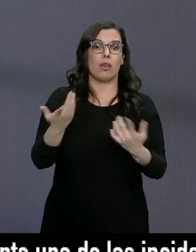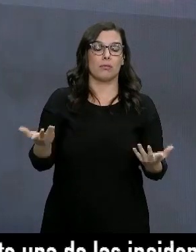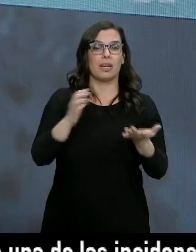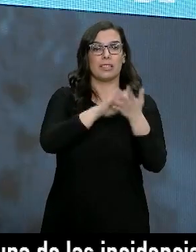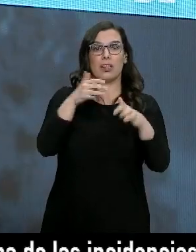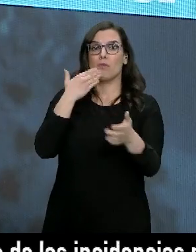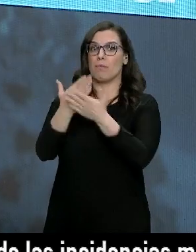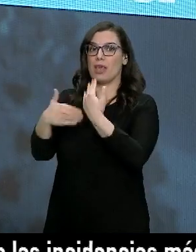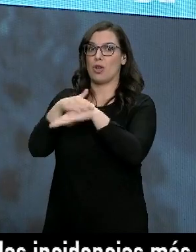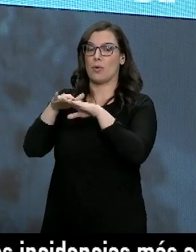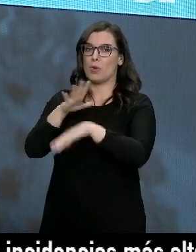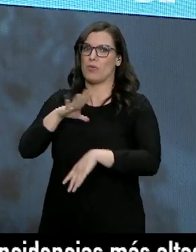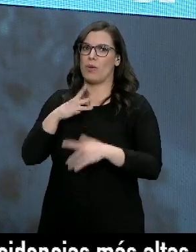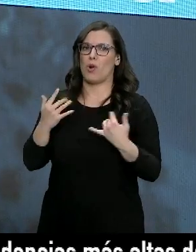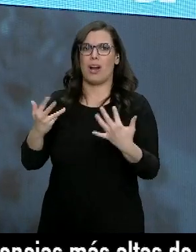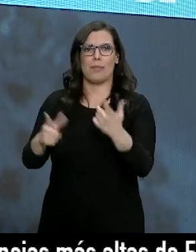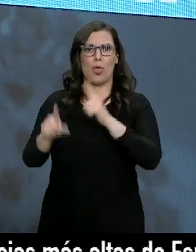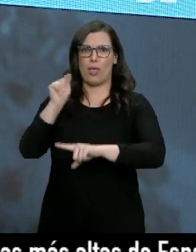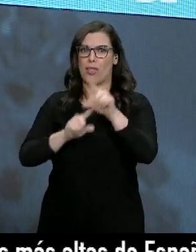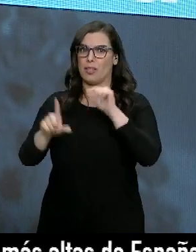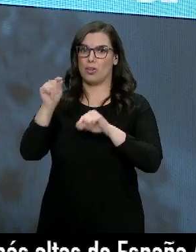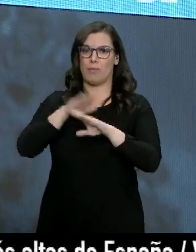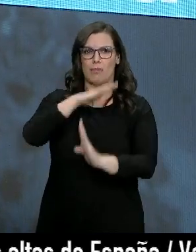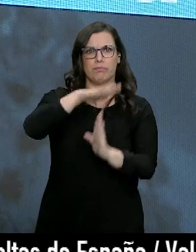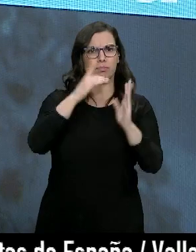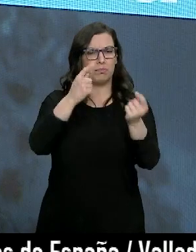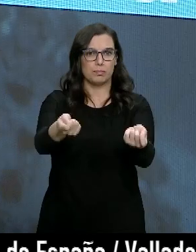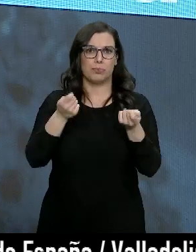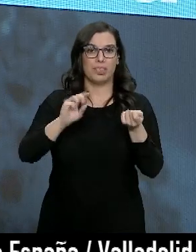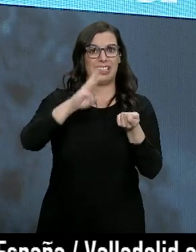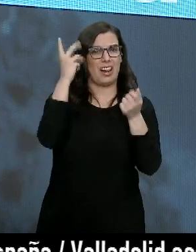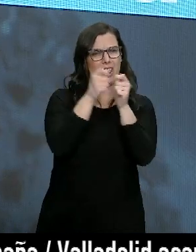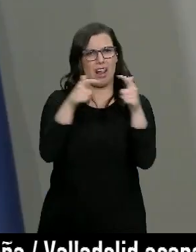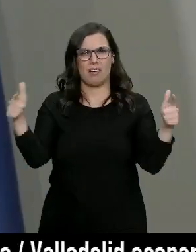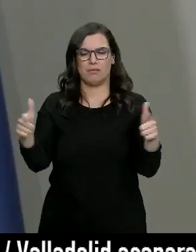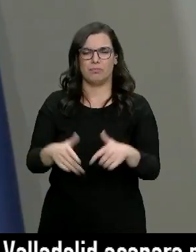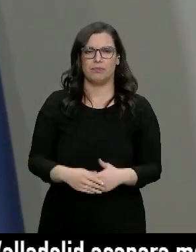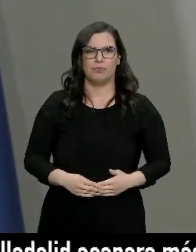Gobierno agilidad en la toma de decisiones para parar esta tercera ola.